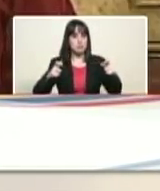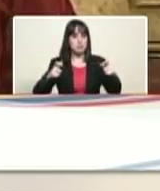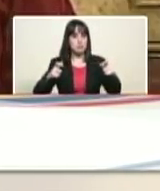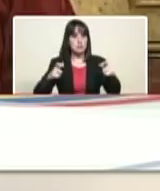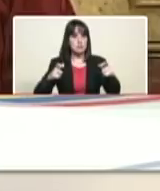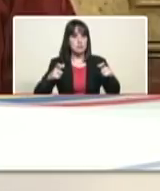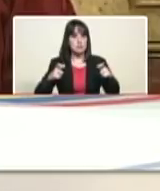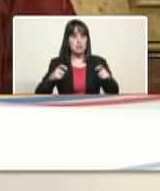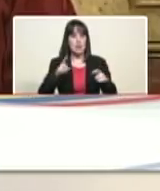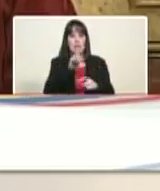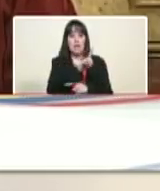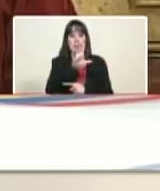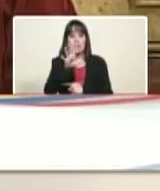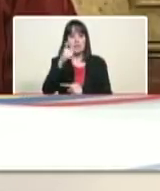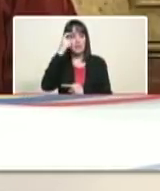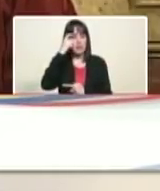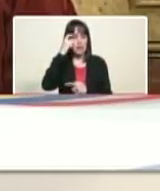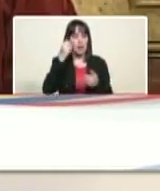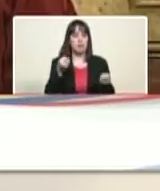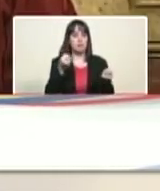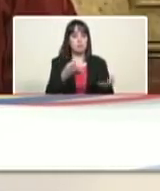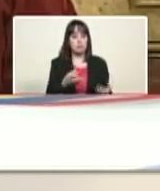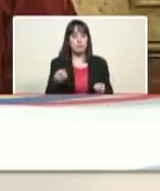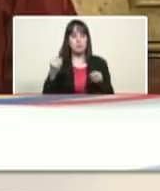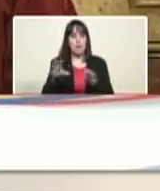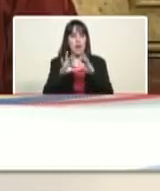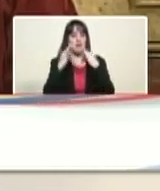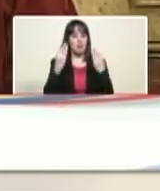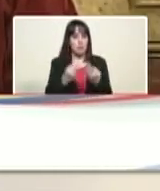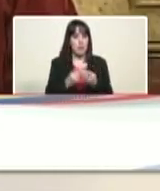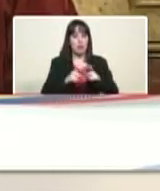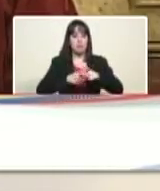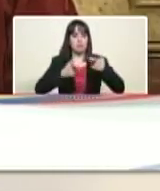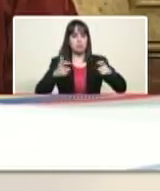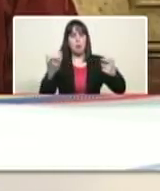regularizarlo cada 15 días, ampliar la cantidad de productos,